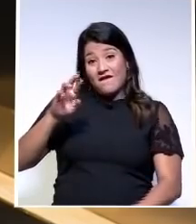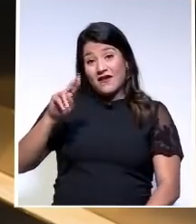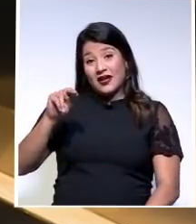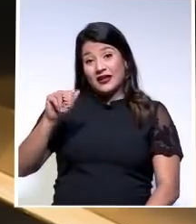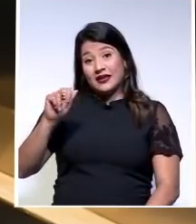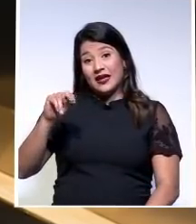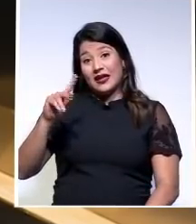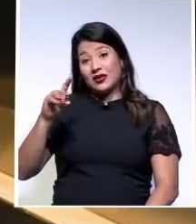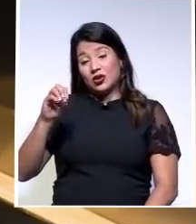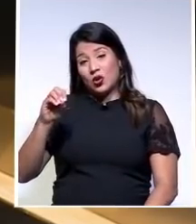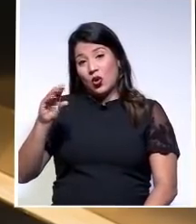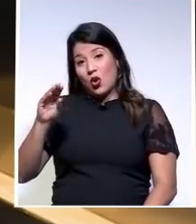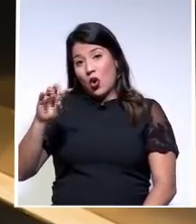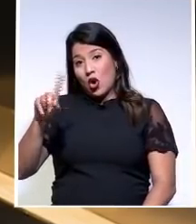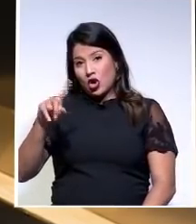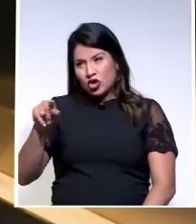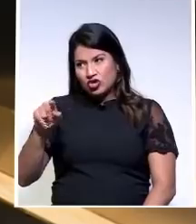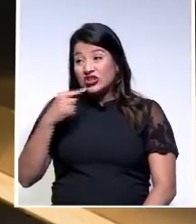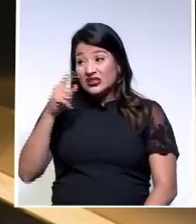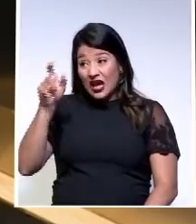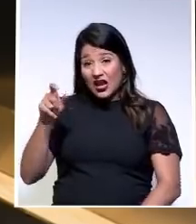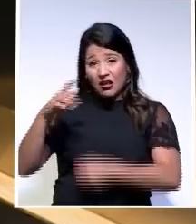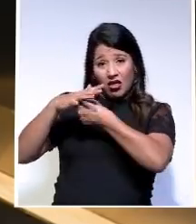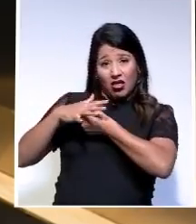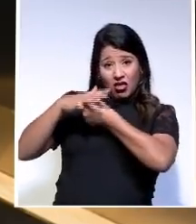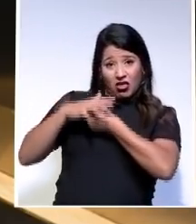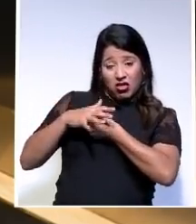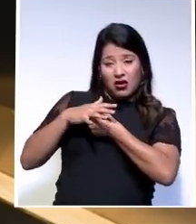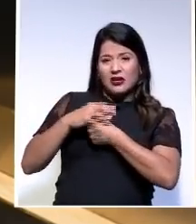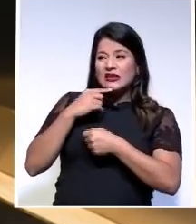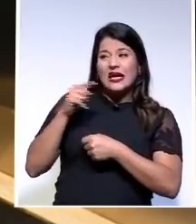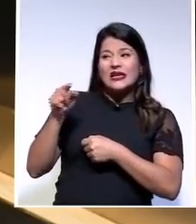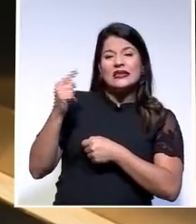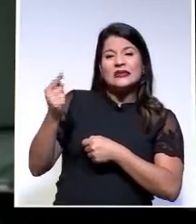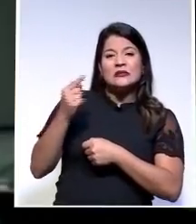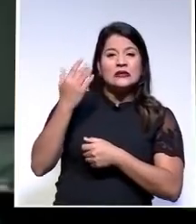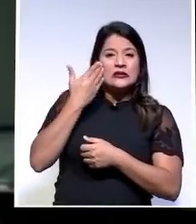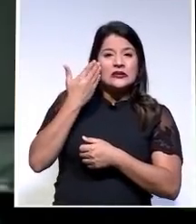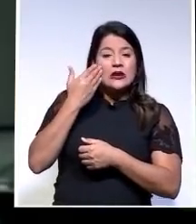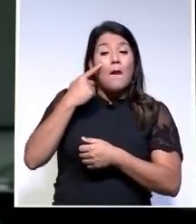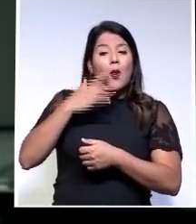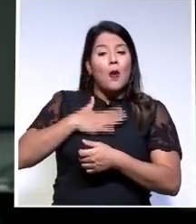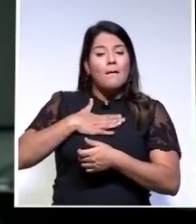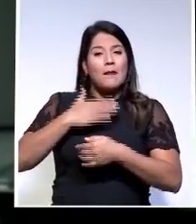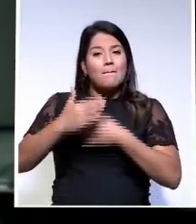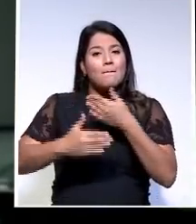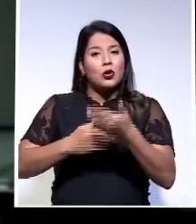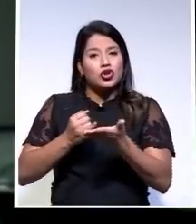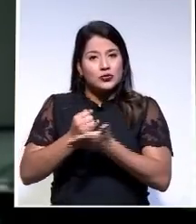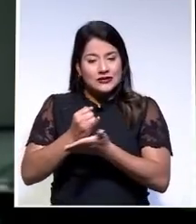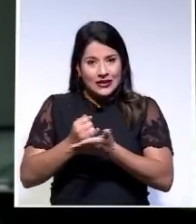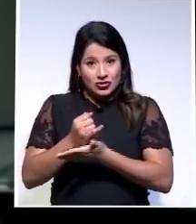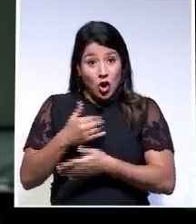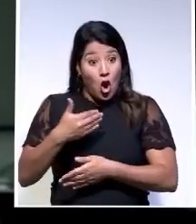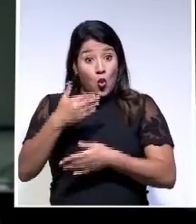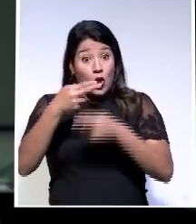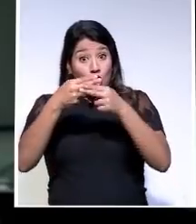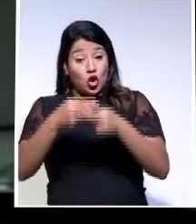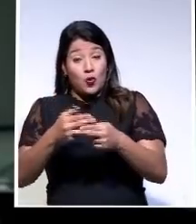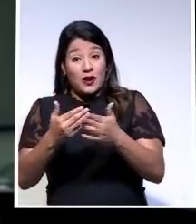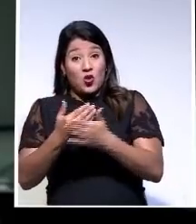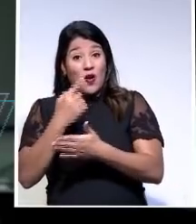y aseguró que a Cruz siempre le molestaron las investigaciones en su contra. Cuando se nombra un nuevo fiscal, una nueva fiscala, es una